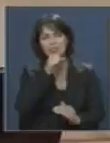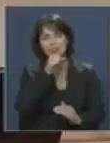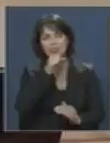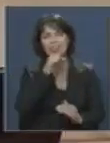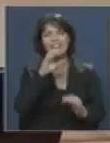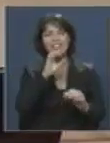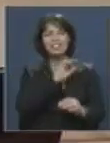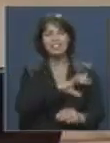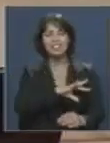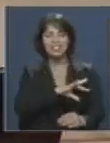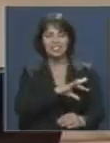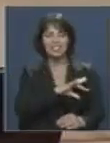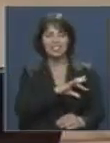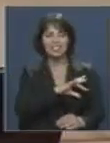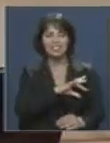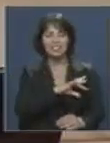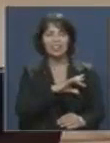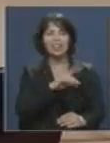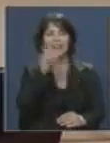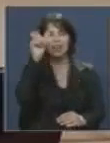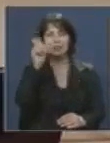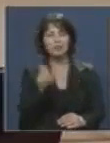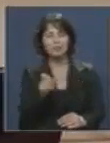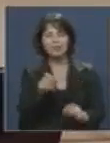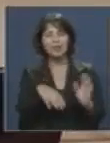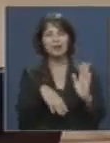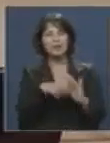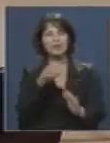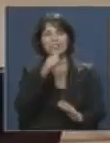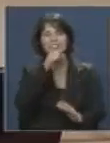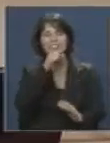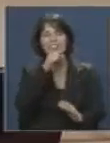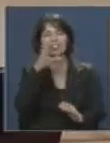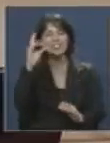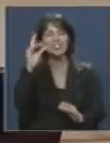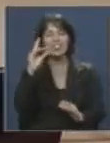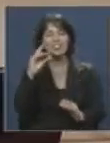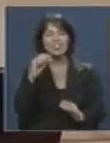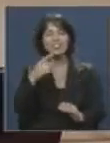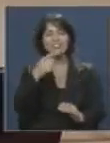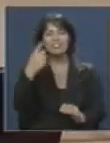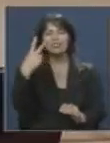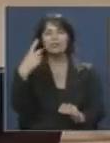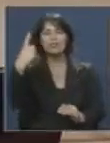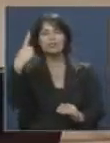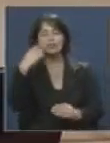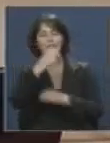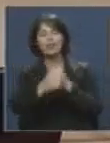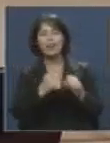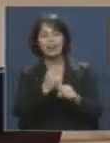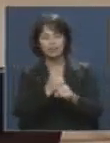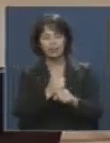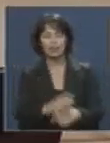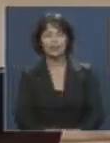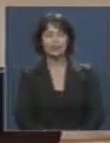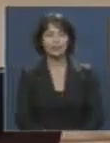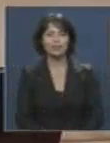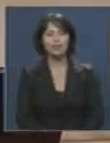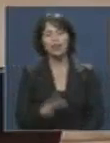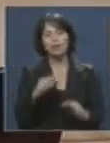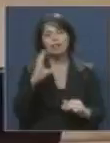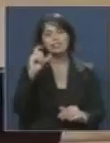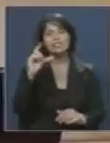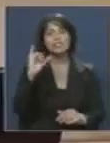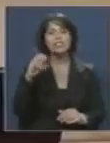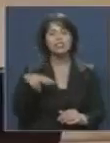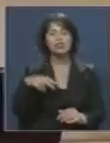dicho que podría ser la persona de mayor edad en el mundo, 121 años. Si bien es posible que don Celino